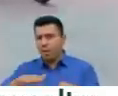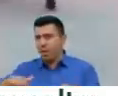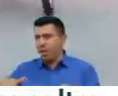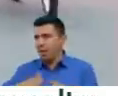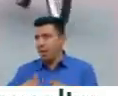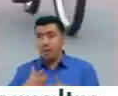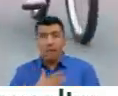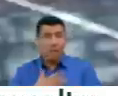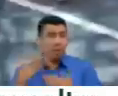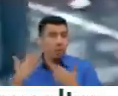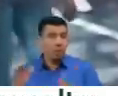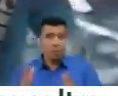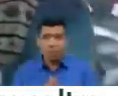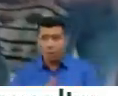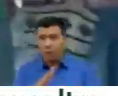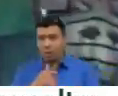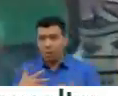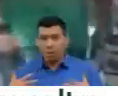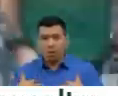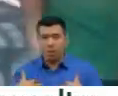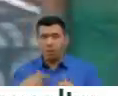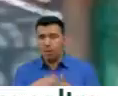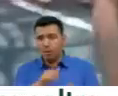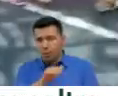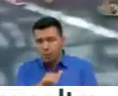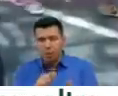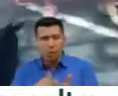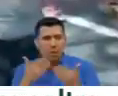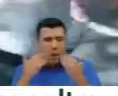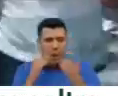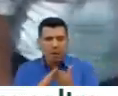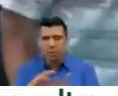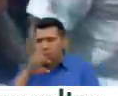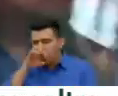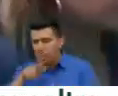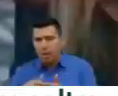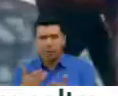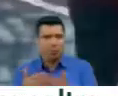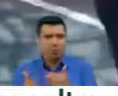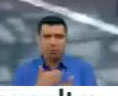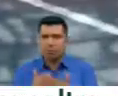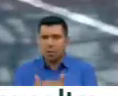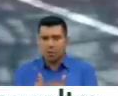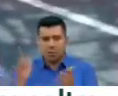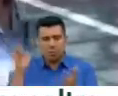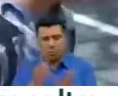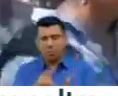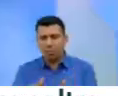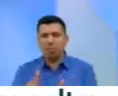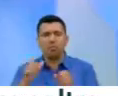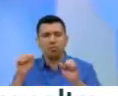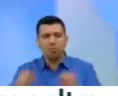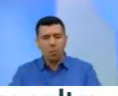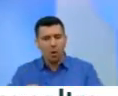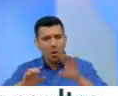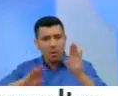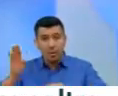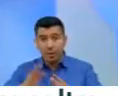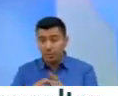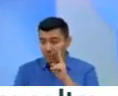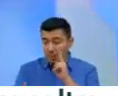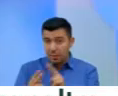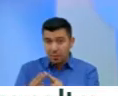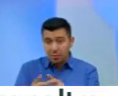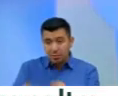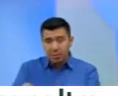cualquier mascota, no hay problema que sea felino, que sea canino, que sea lo que sea. Allá pueden participar. El objetivo es que conozcan también